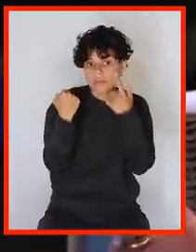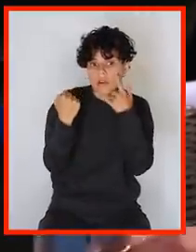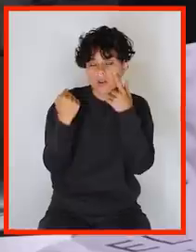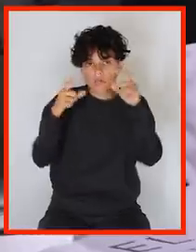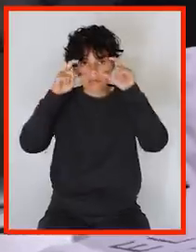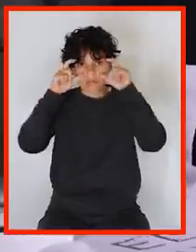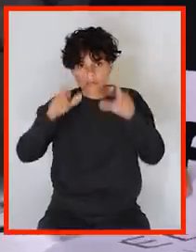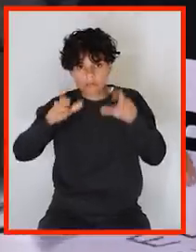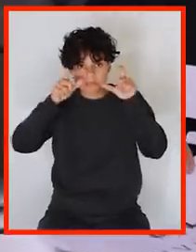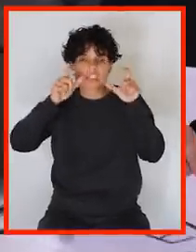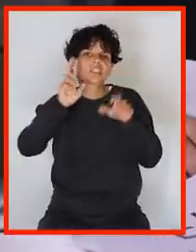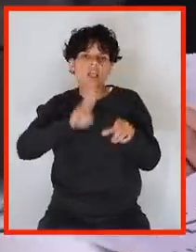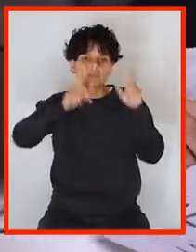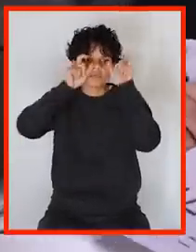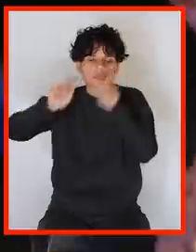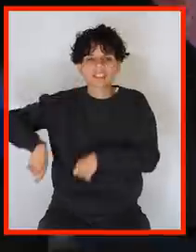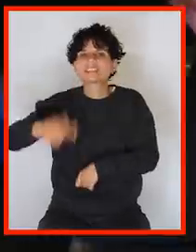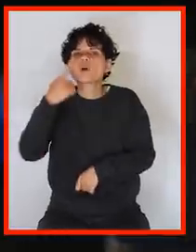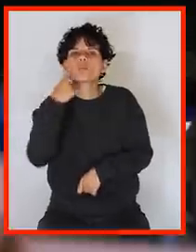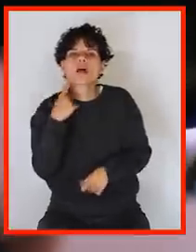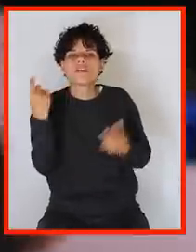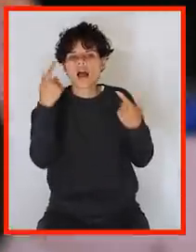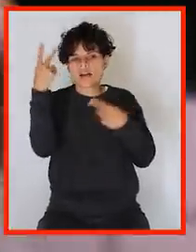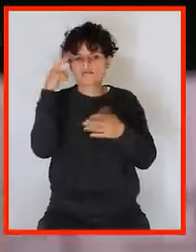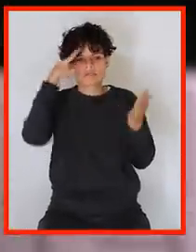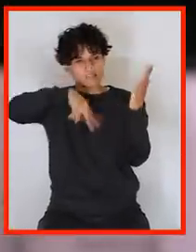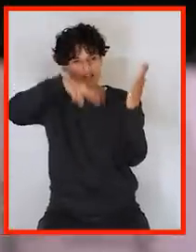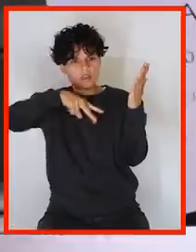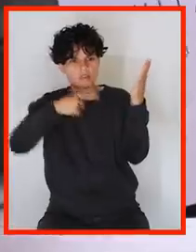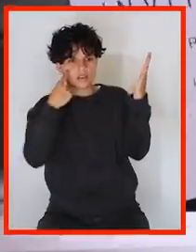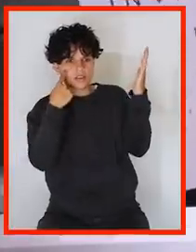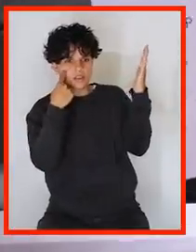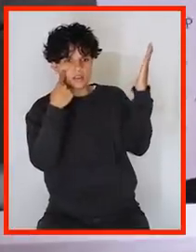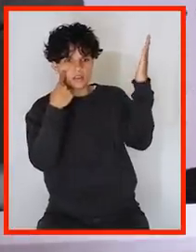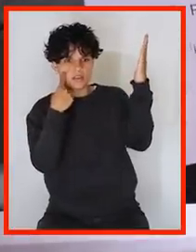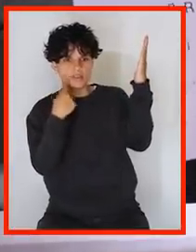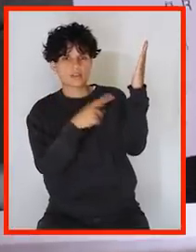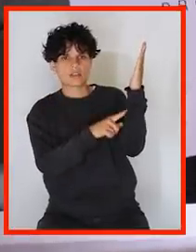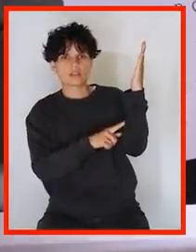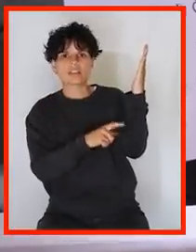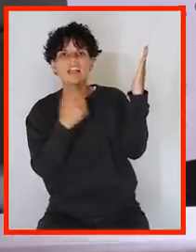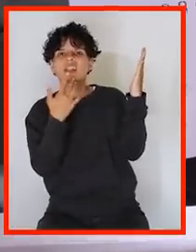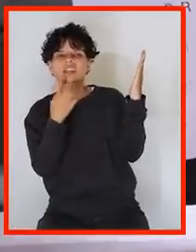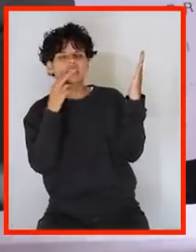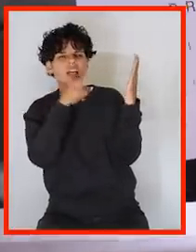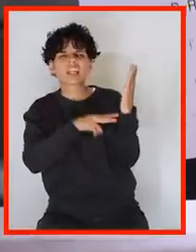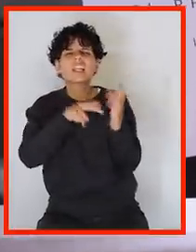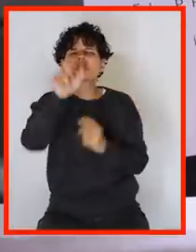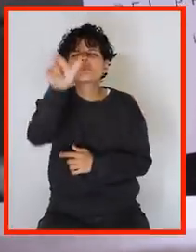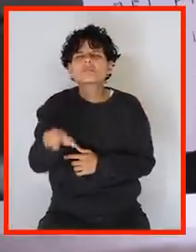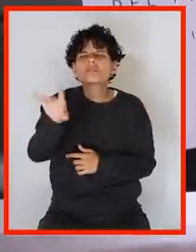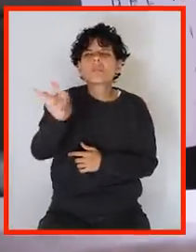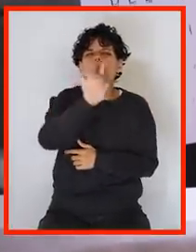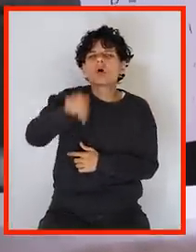sin lente? Sin lente, pues, weón. Hacer un examen a la vista, ya. ¿Cachemos qué? Ahí está. Ya, ya. Dice, el